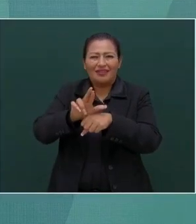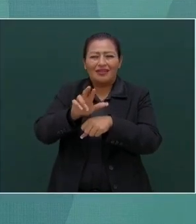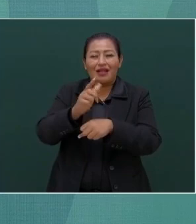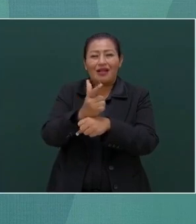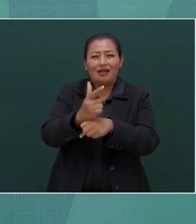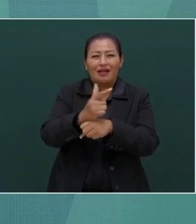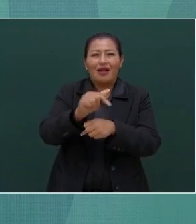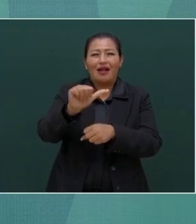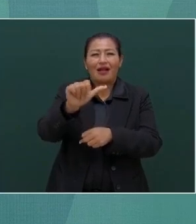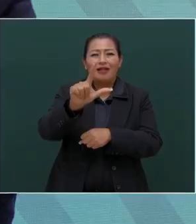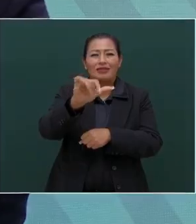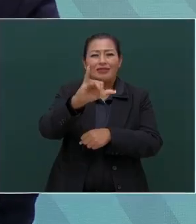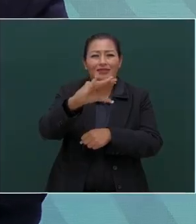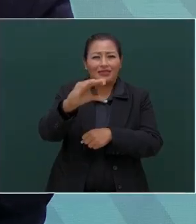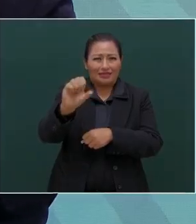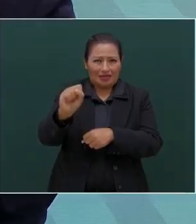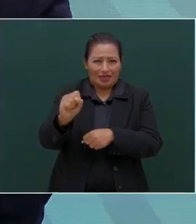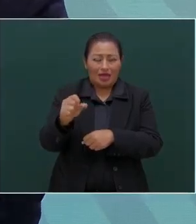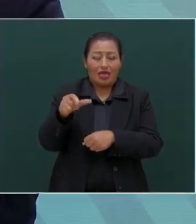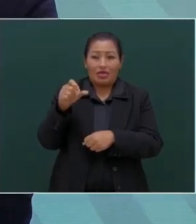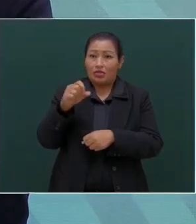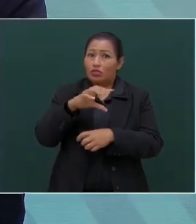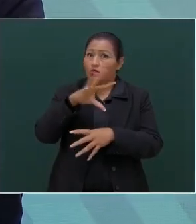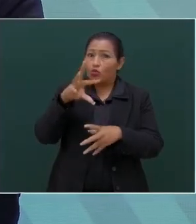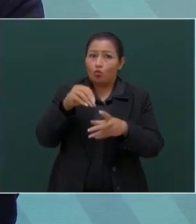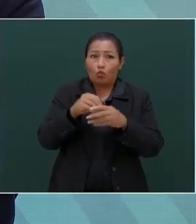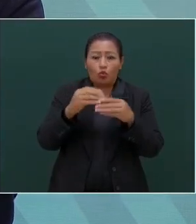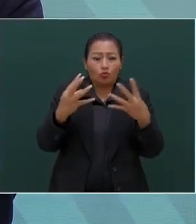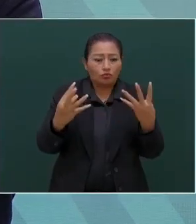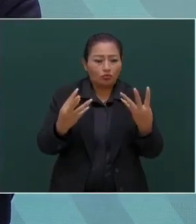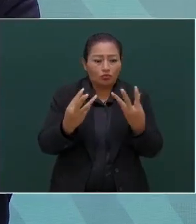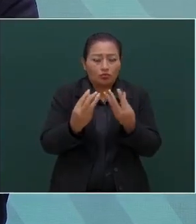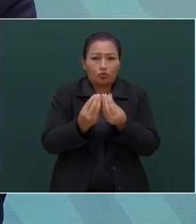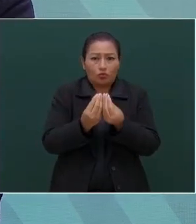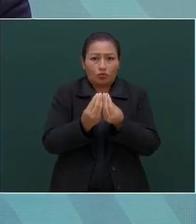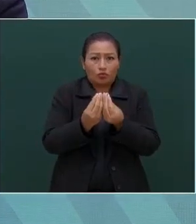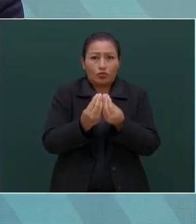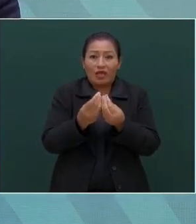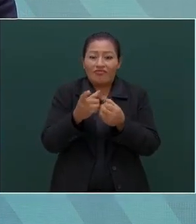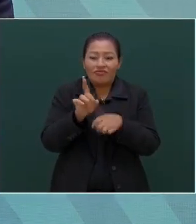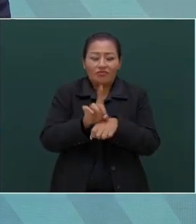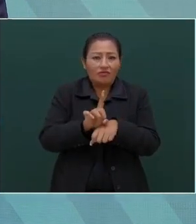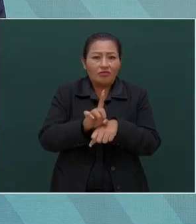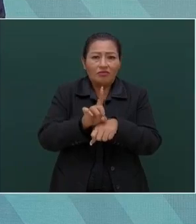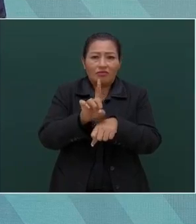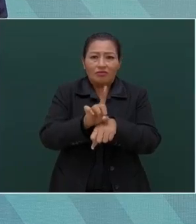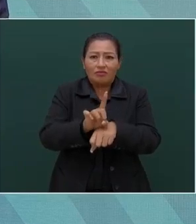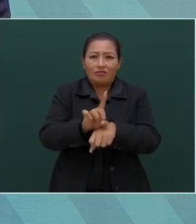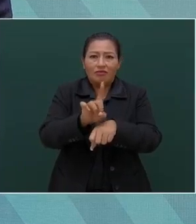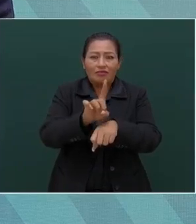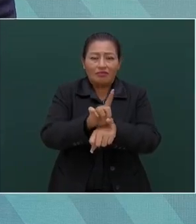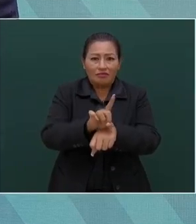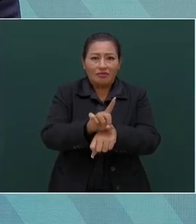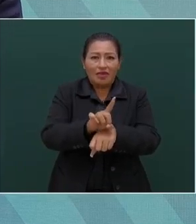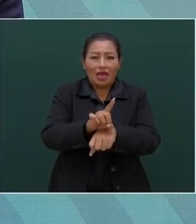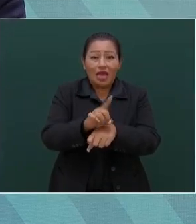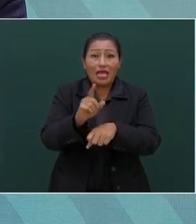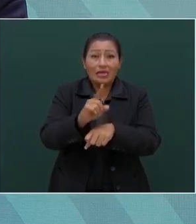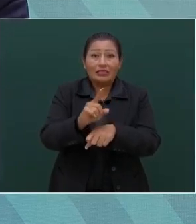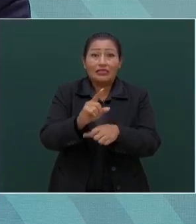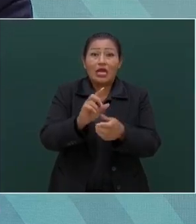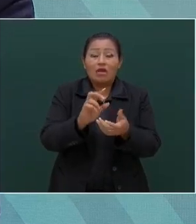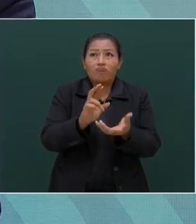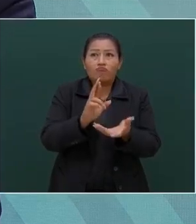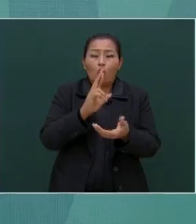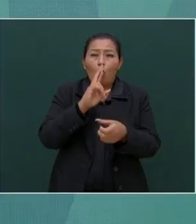Bárcena, todos, y recibimos todos los días el reporte, el